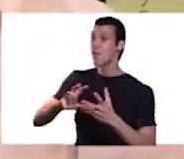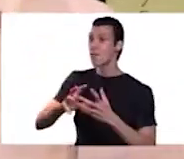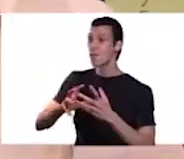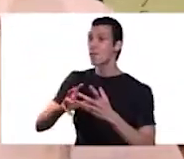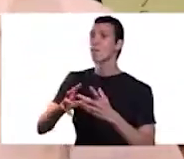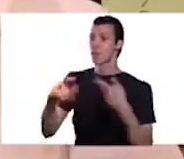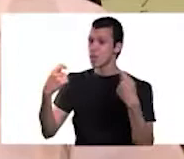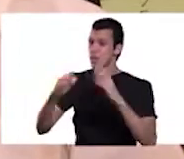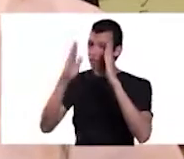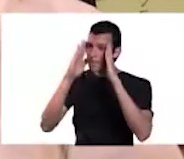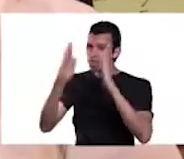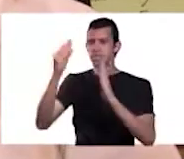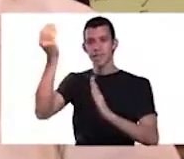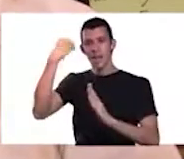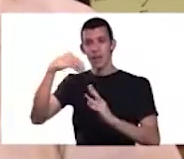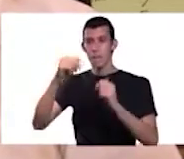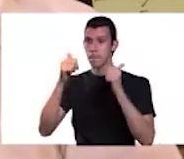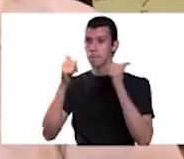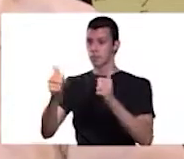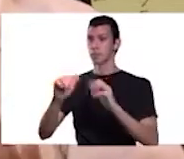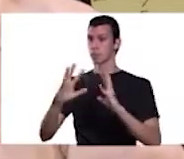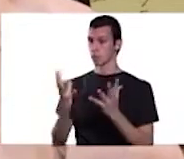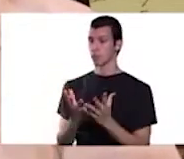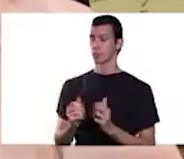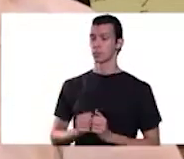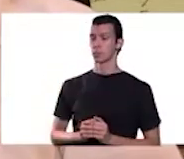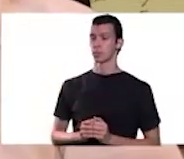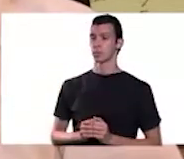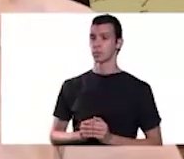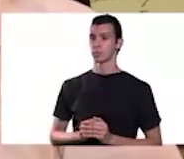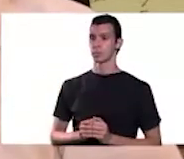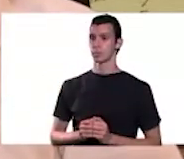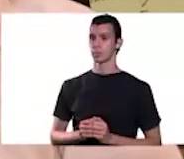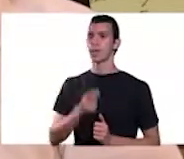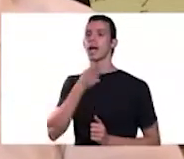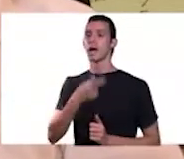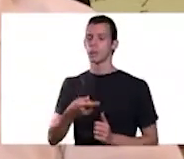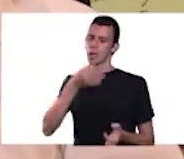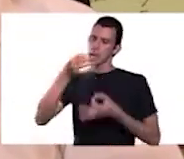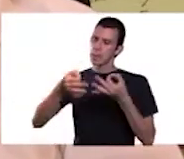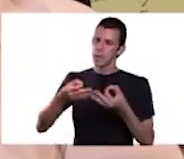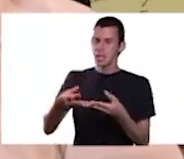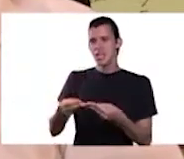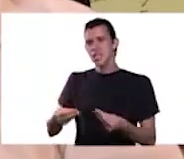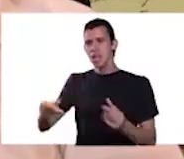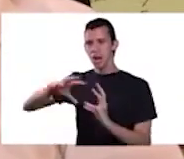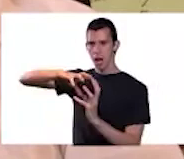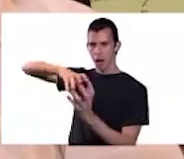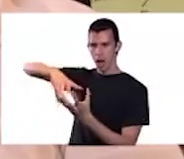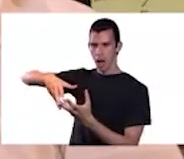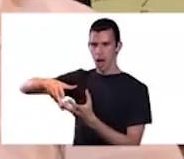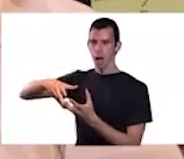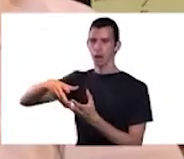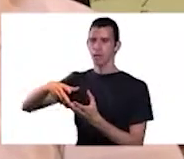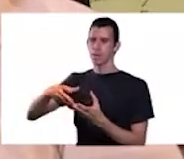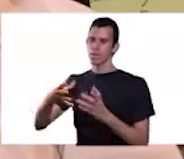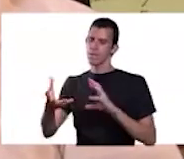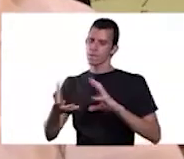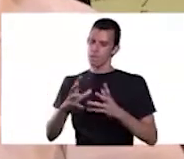de los movimientos de rotación, de los movimientos de rotación de la Tierra, tenemos que referirnos, la